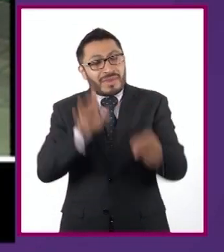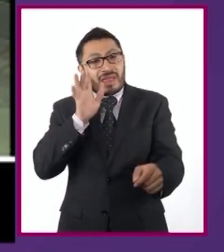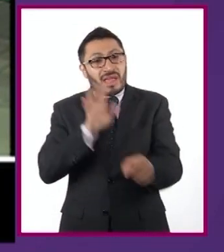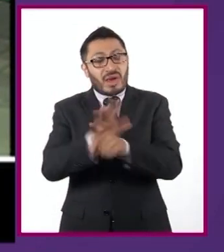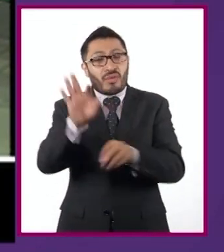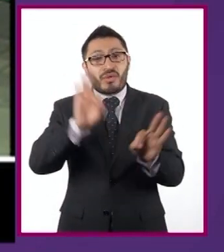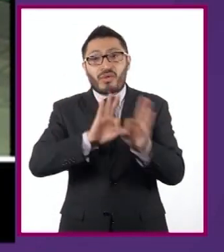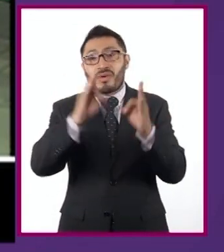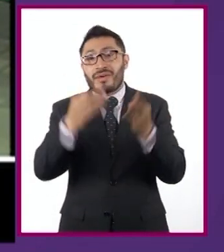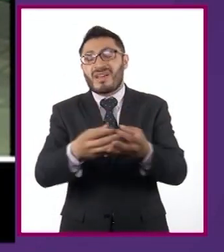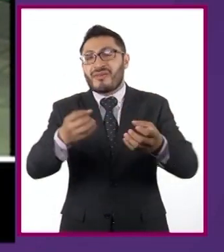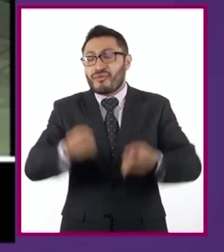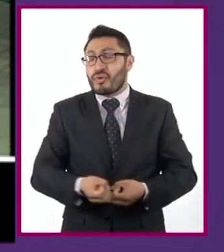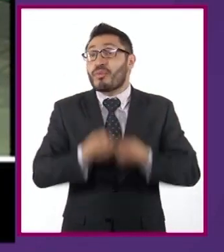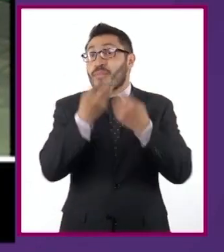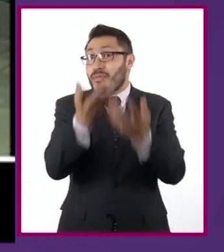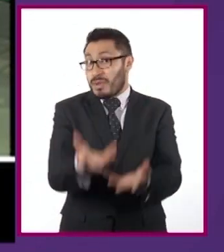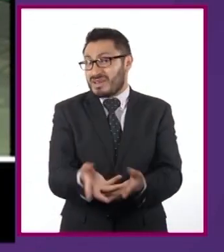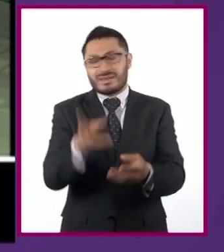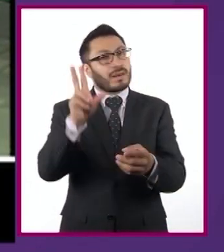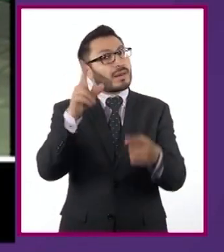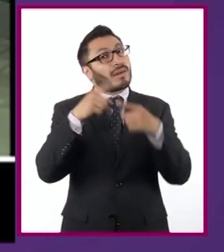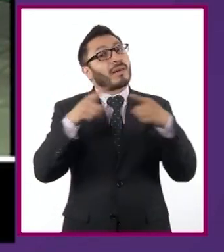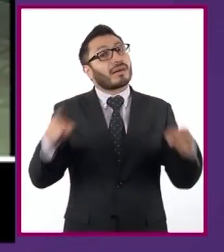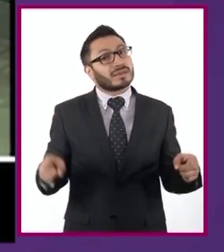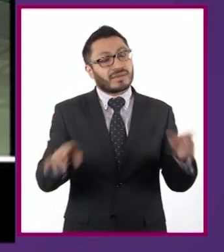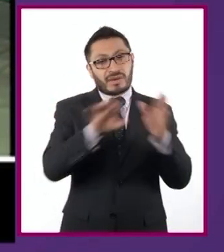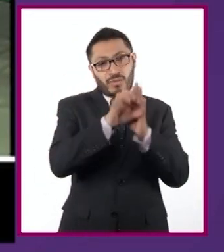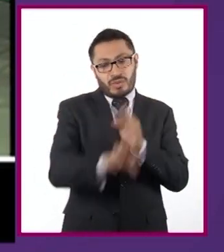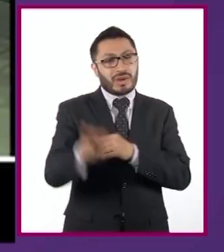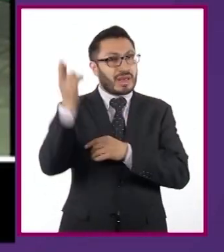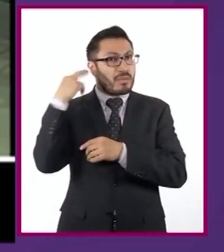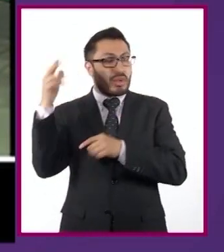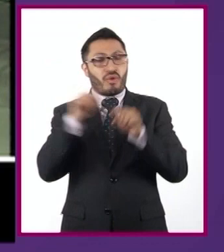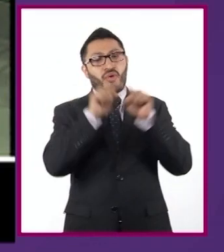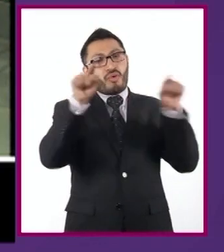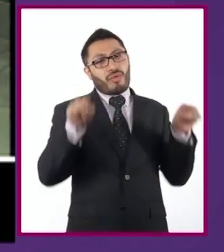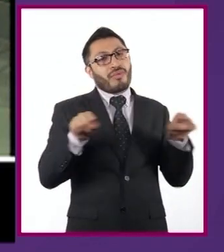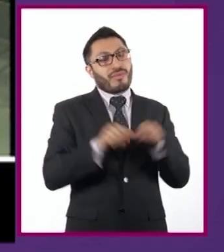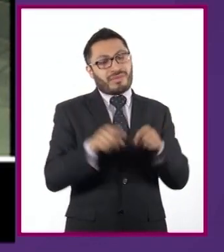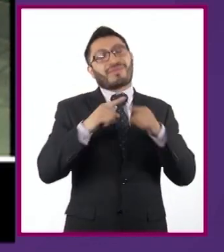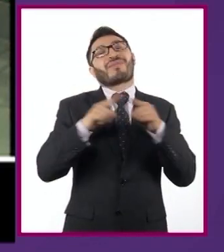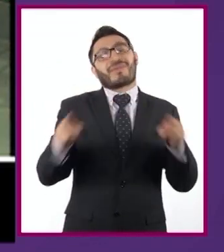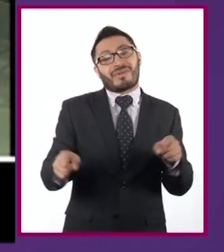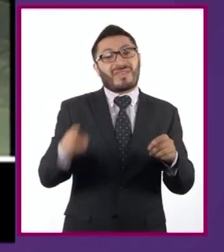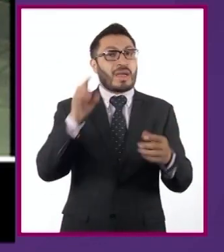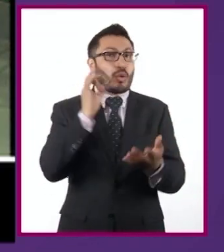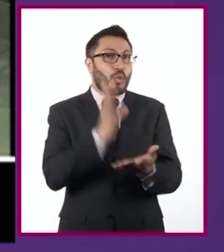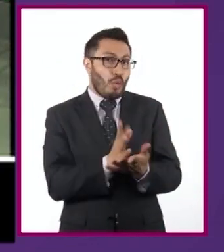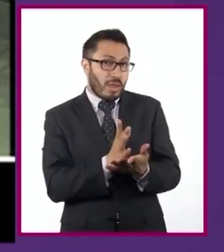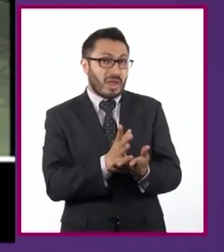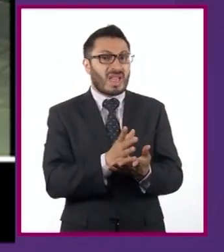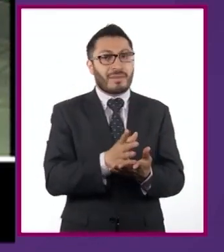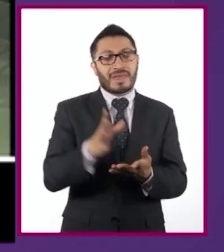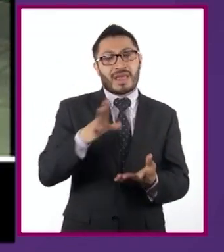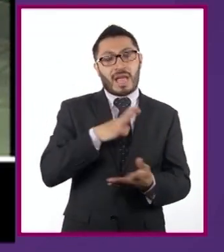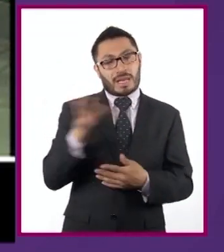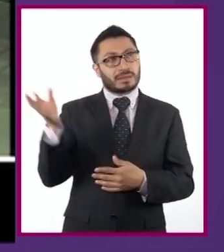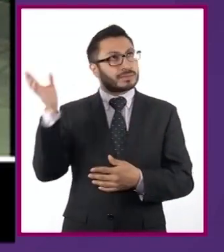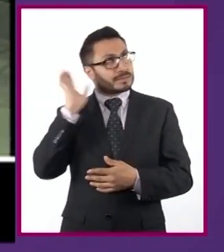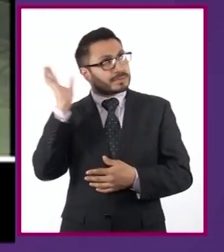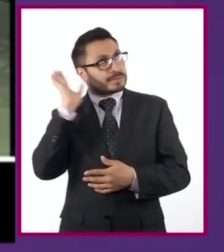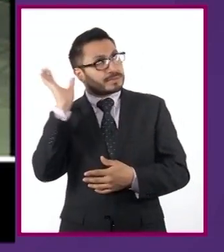van a lanzar. No es lo mismo hacer un anuncio de radio, por ejemplo, en donde solamente tenemos el